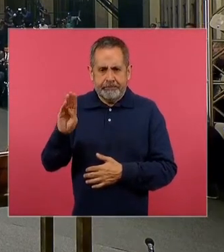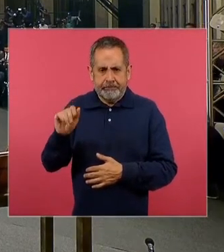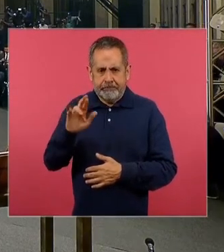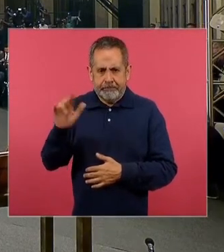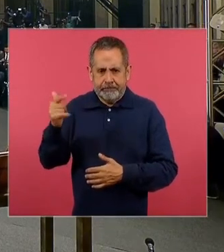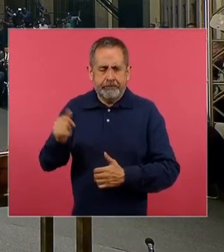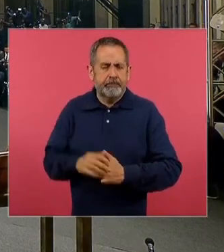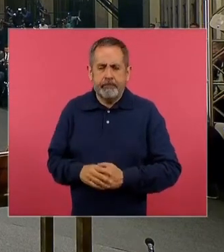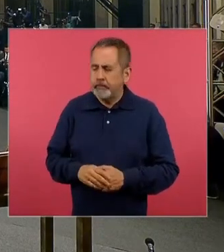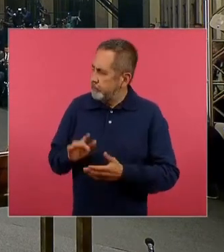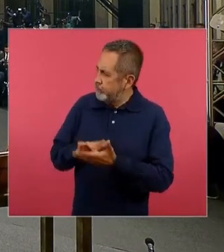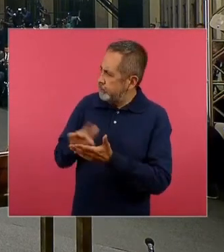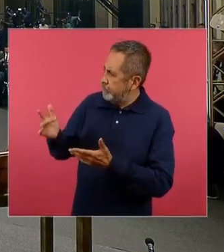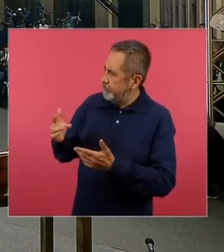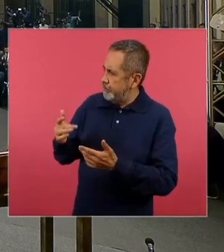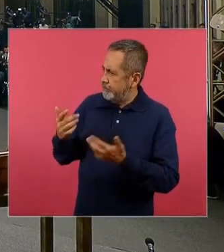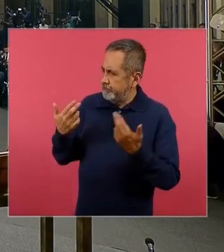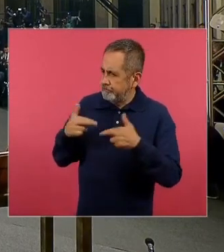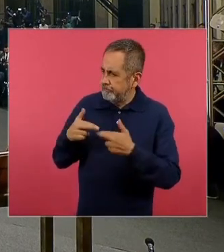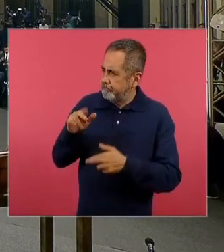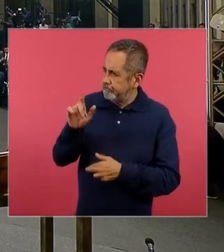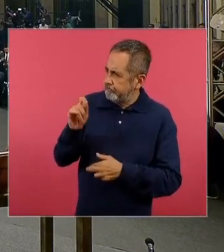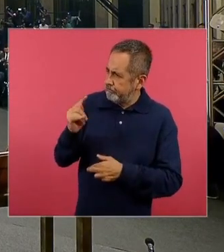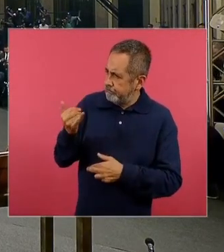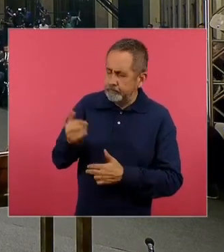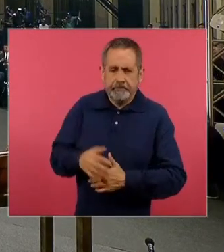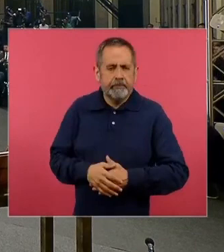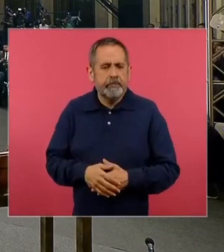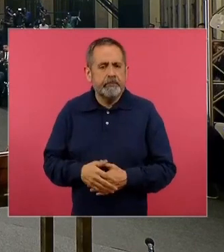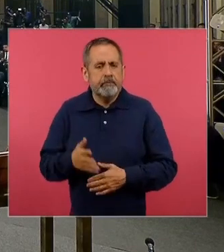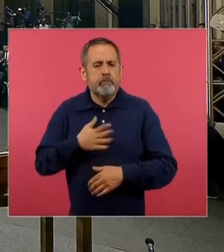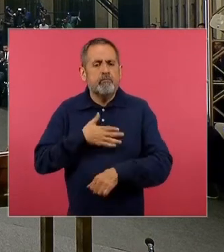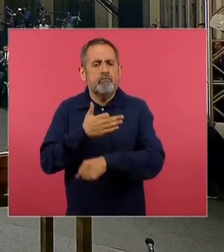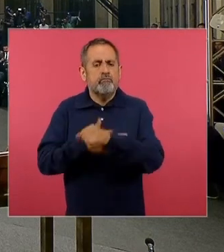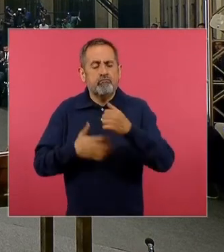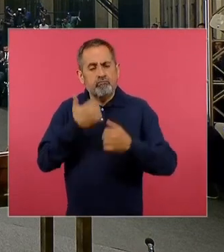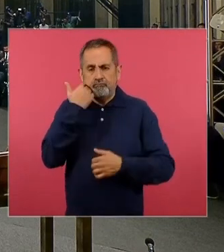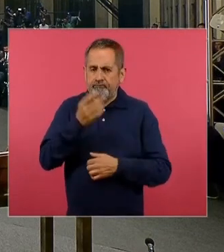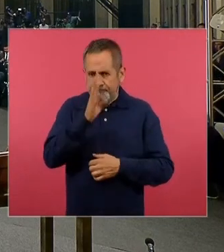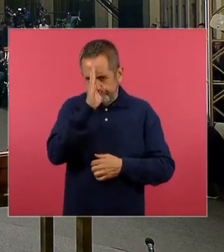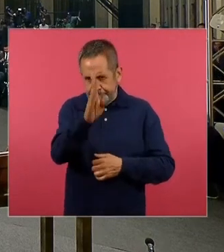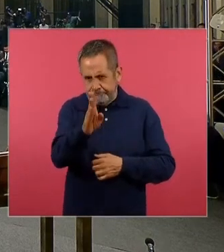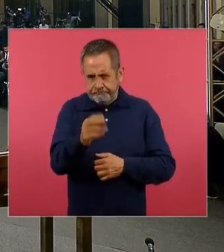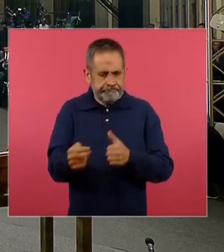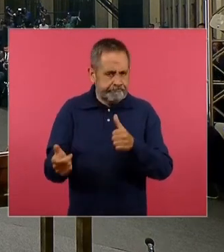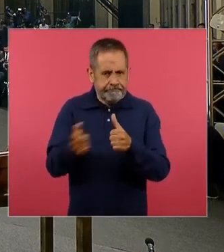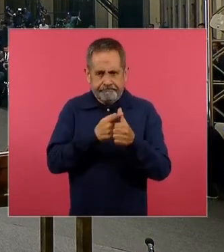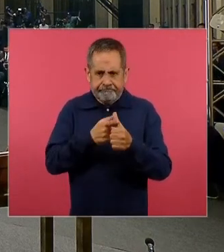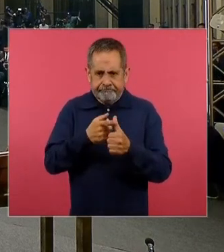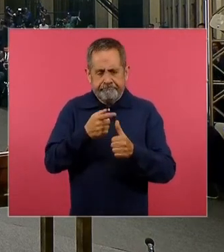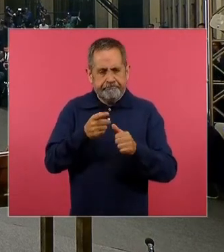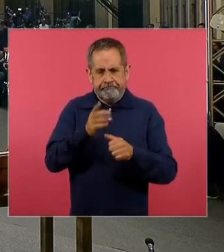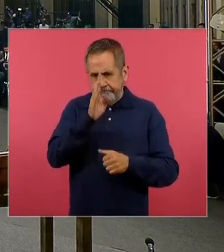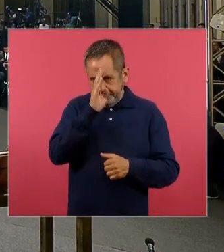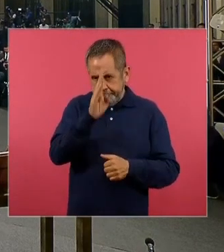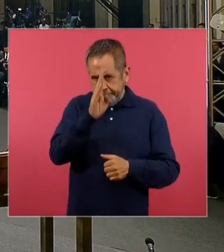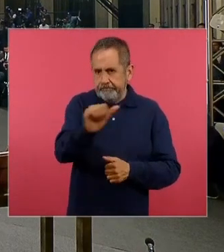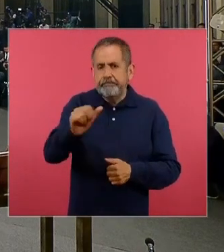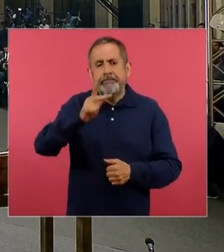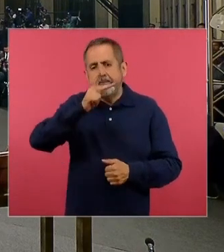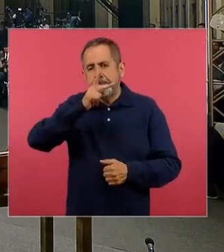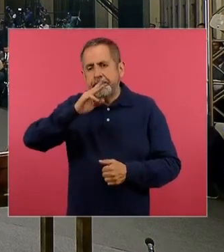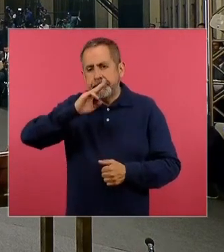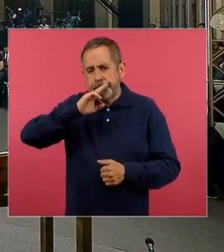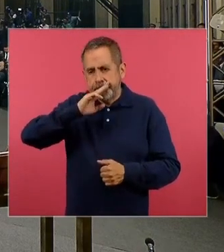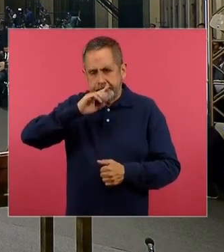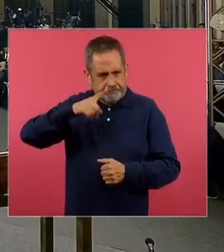Muchas gracias, maestra Leti. Buenas tardes. Me quiero dirigir en primer lugar a padres y madres de